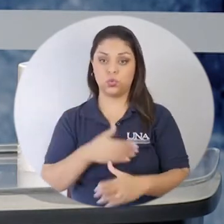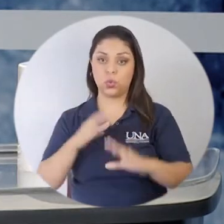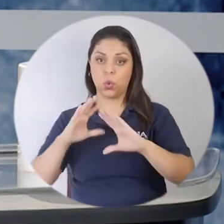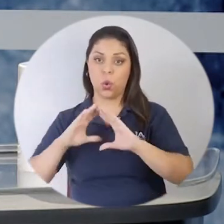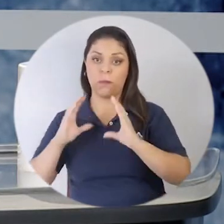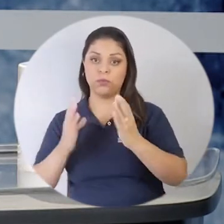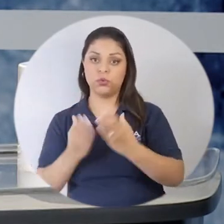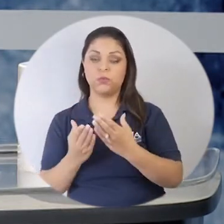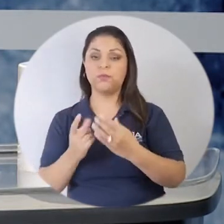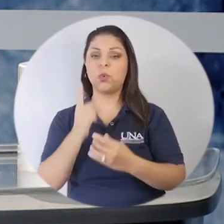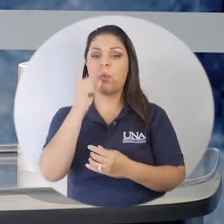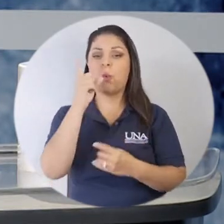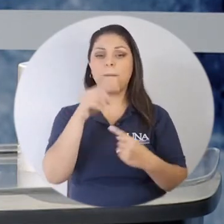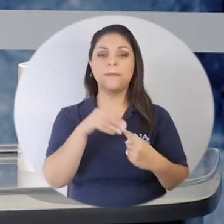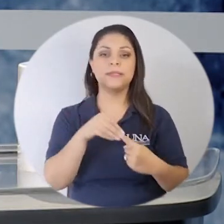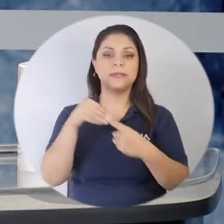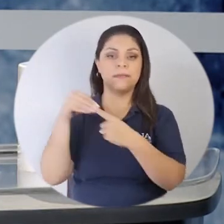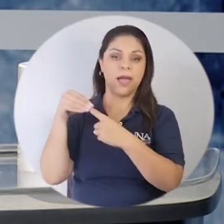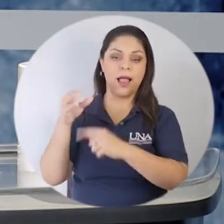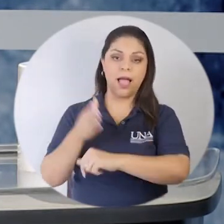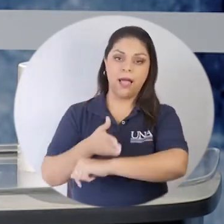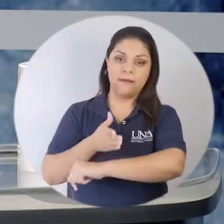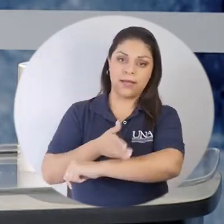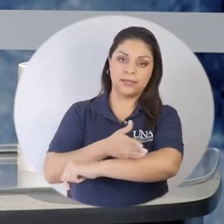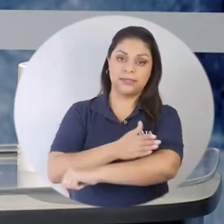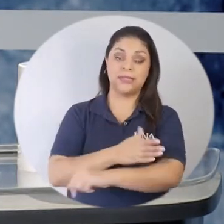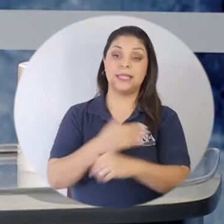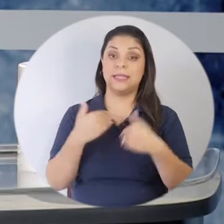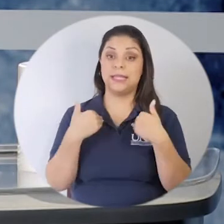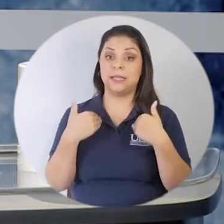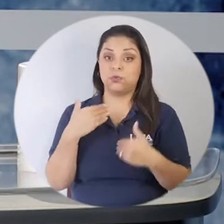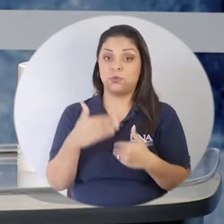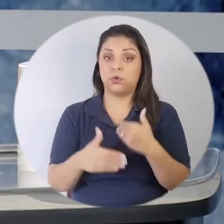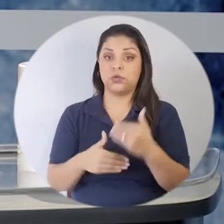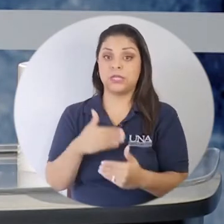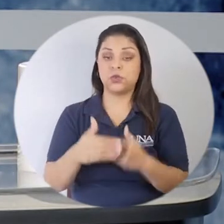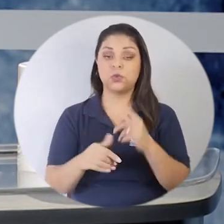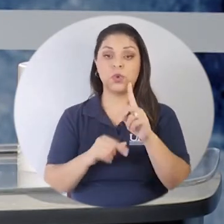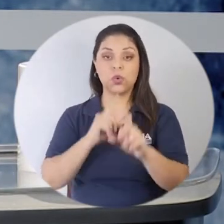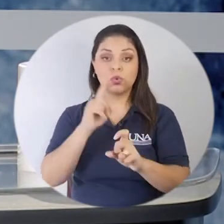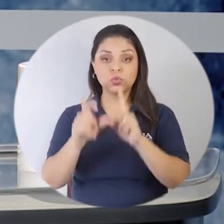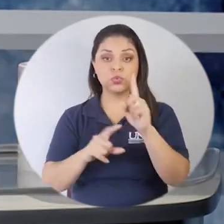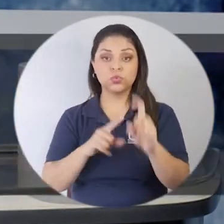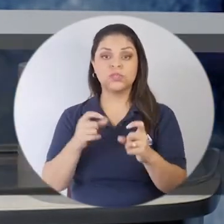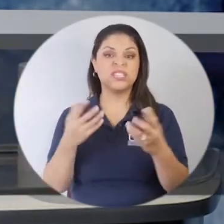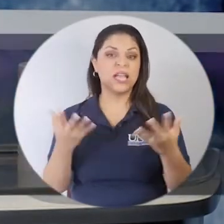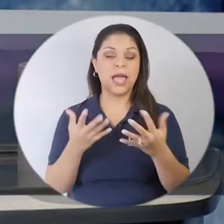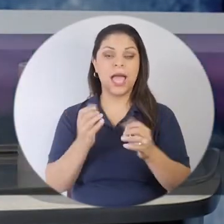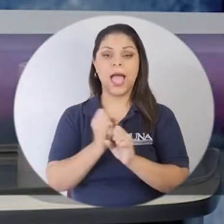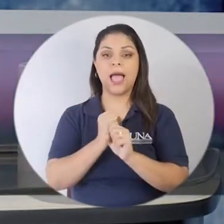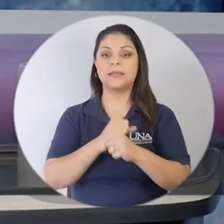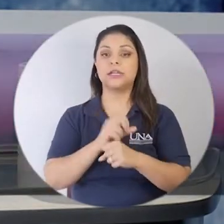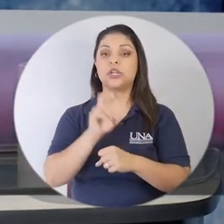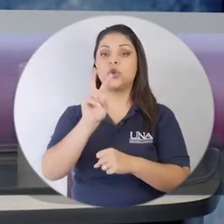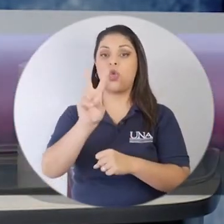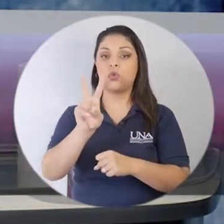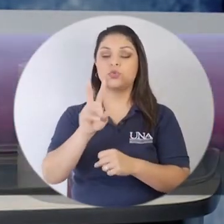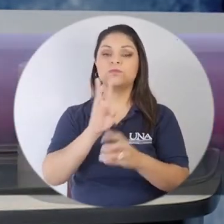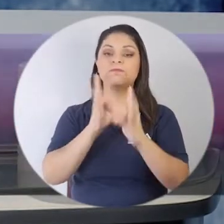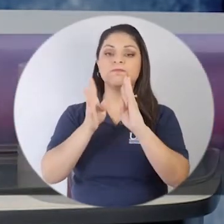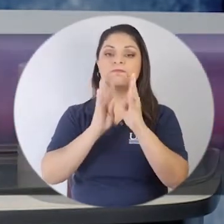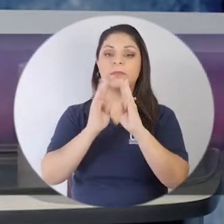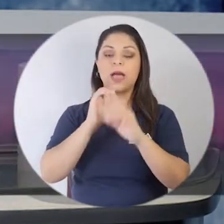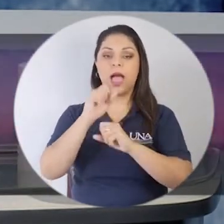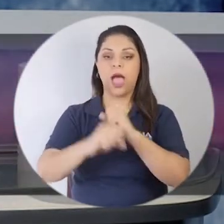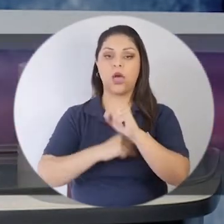la comisión, uno de nuestros principales avances que hemos tenido en los procesos de consulta fue realizar dos conversatorios.